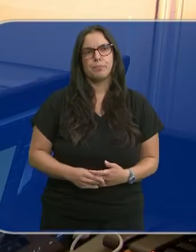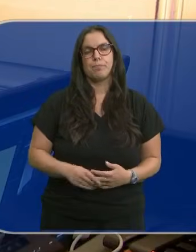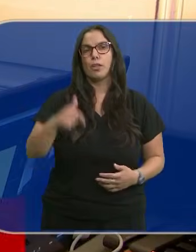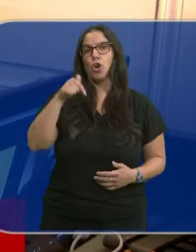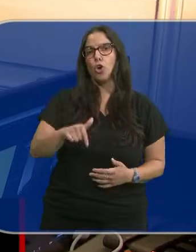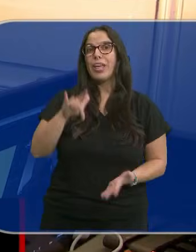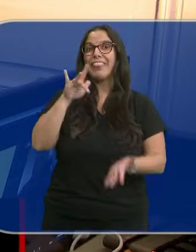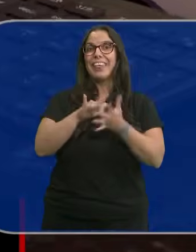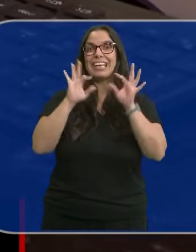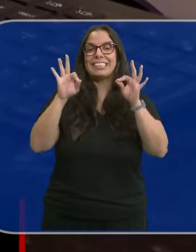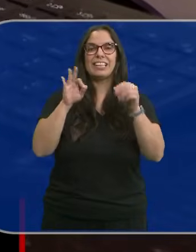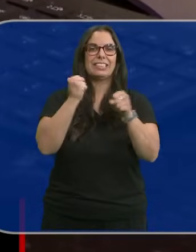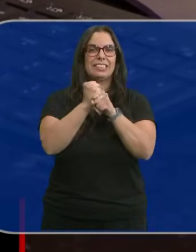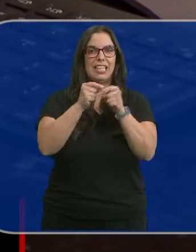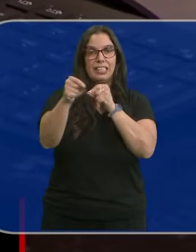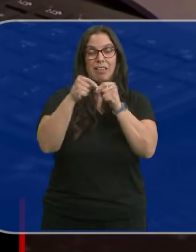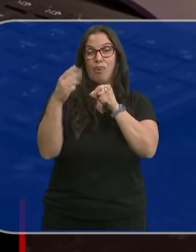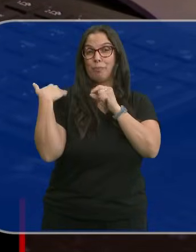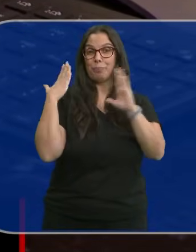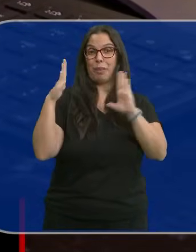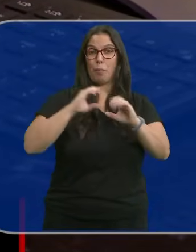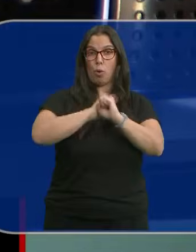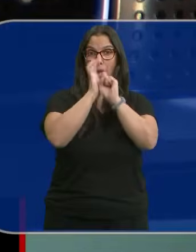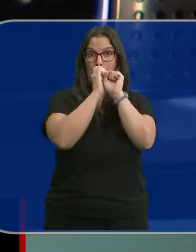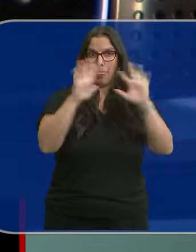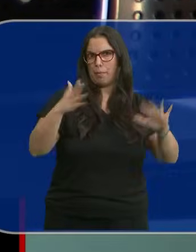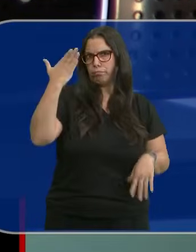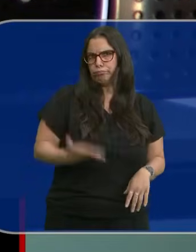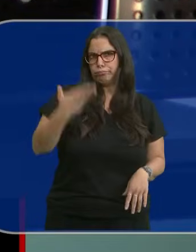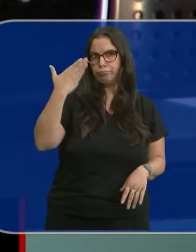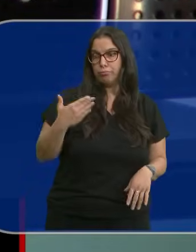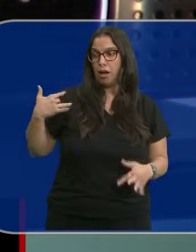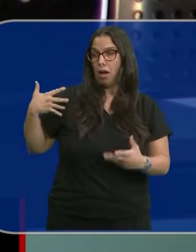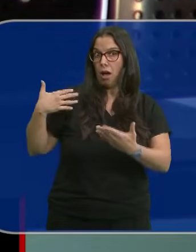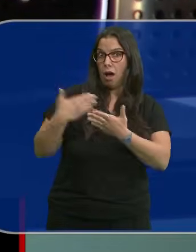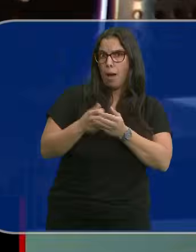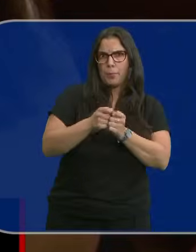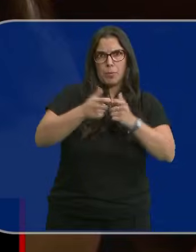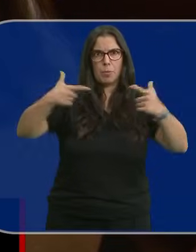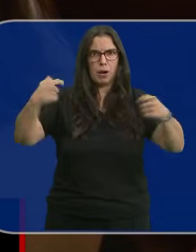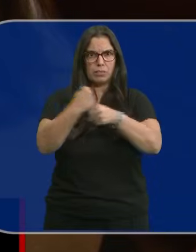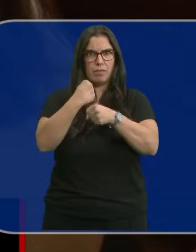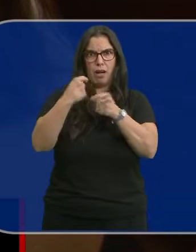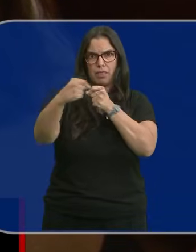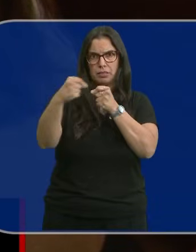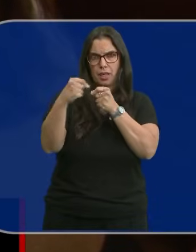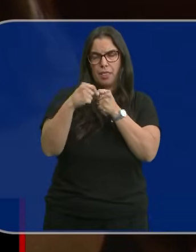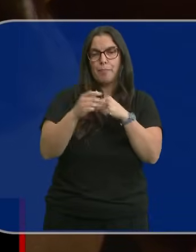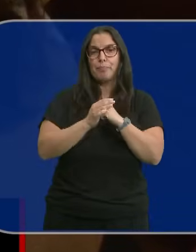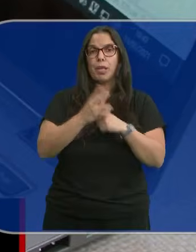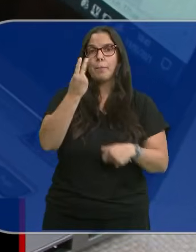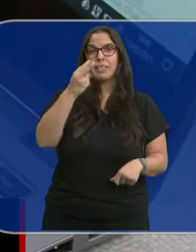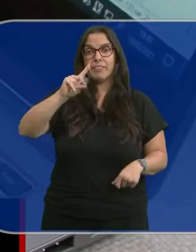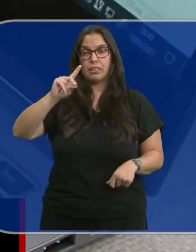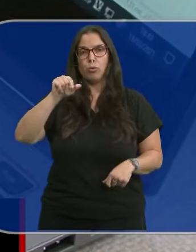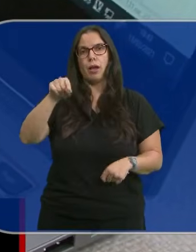Hoy es el día del teletrabajo. Se convirtió en indispensable durante la pandemia y en los últimos años ha crecido de forma exponencial. Desde